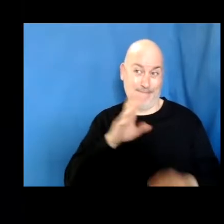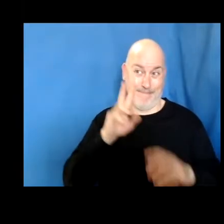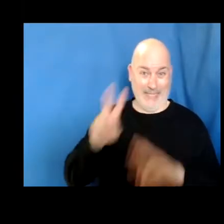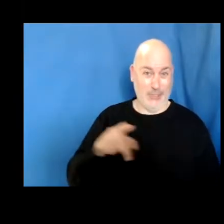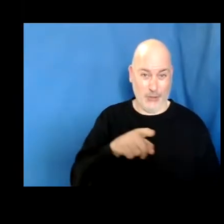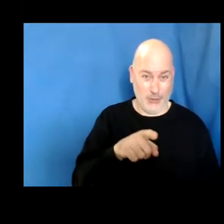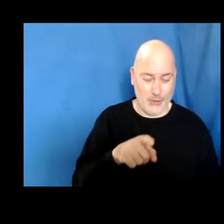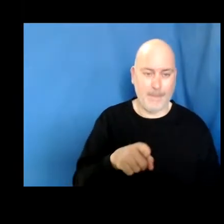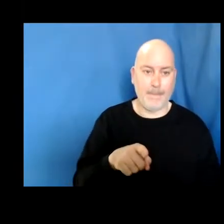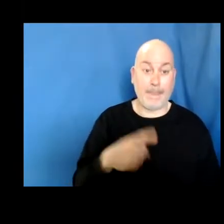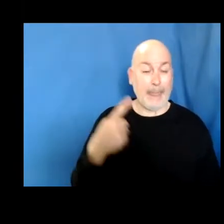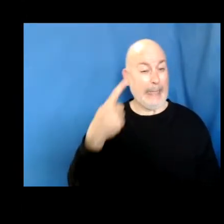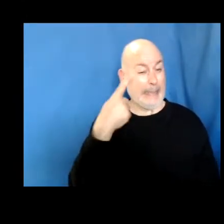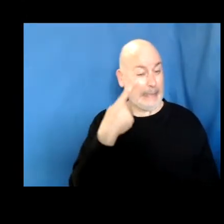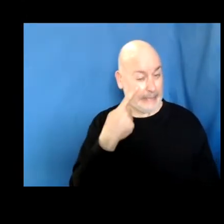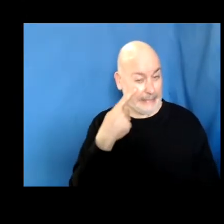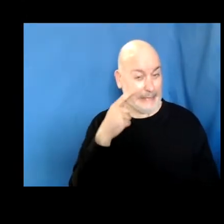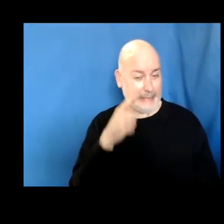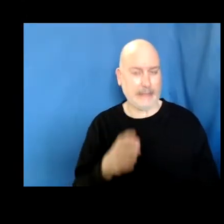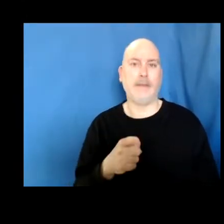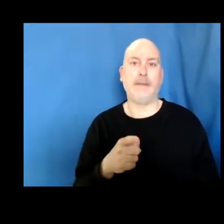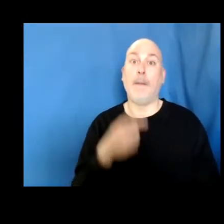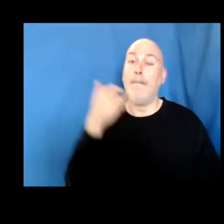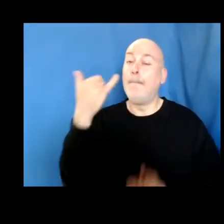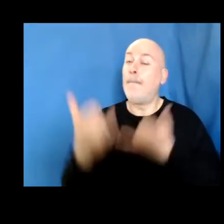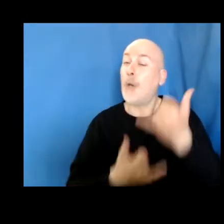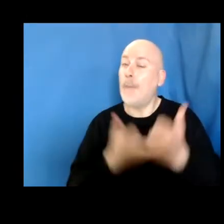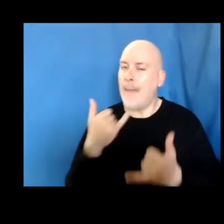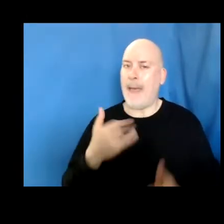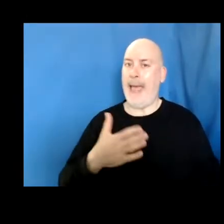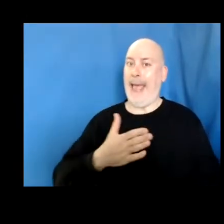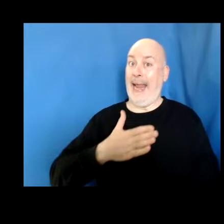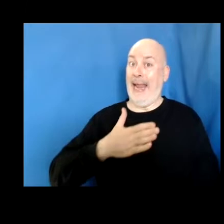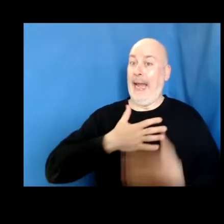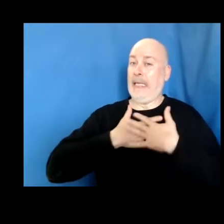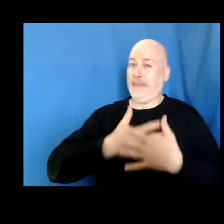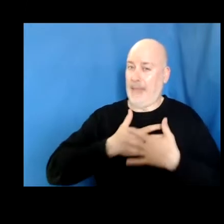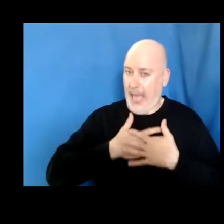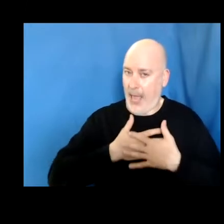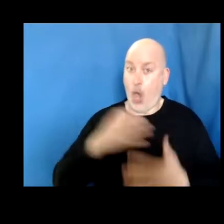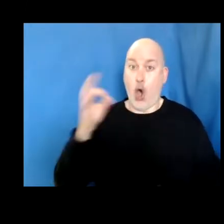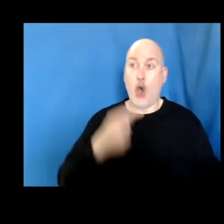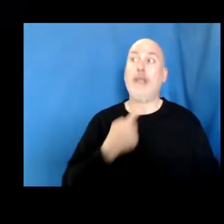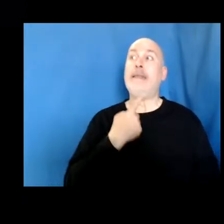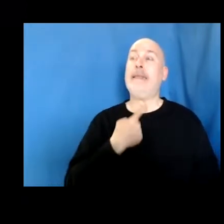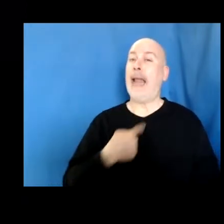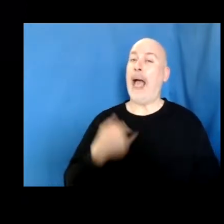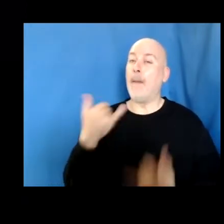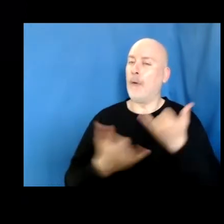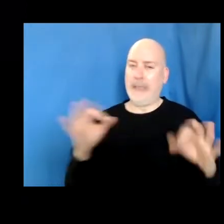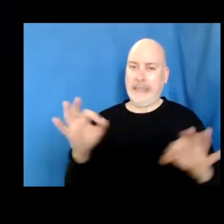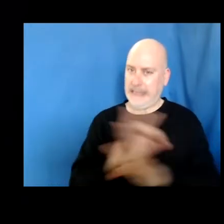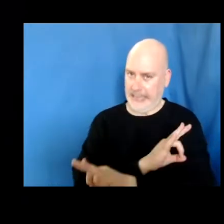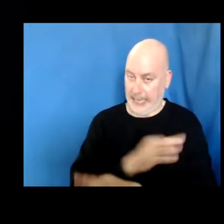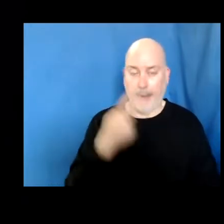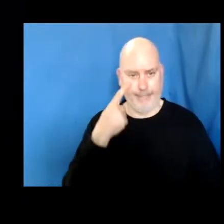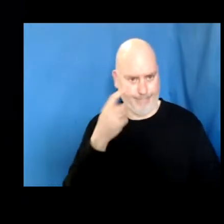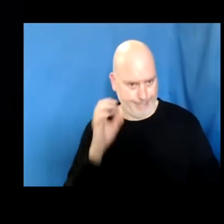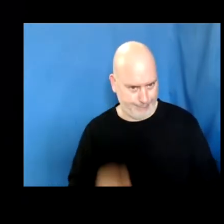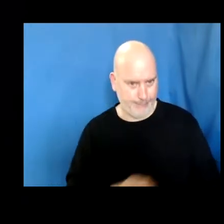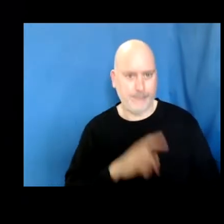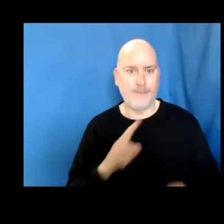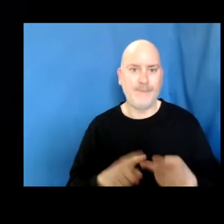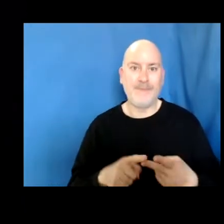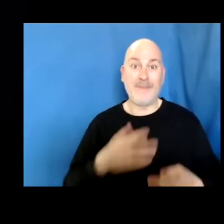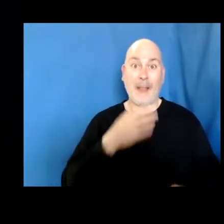vigilar, sobre todo, que no tenga síntomas de que le cueste respirar o de que le cueste tragar. Tenemos que evitar frotar la